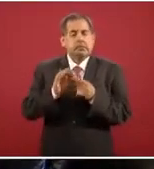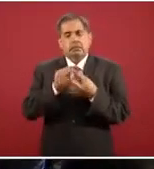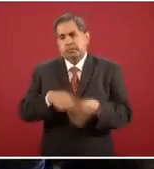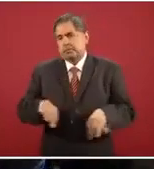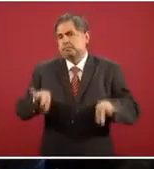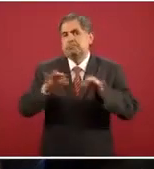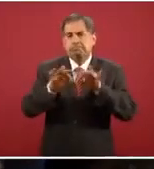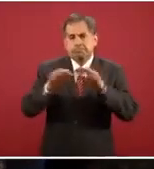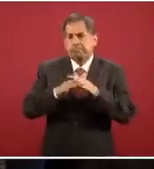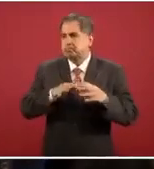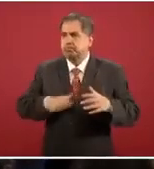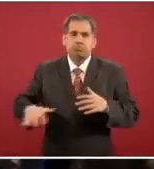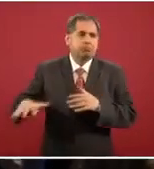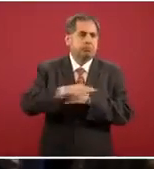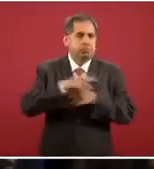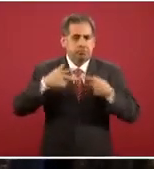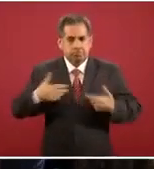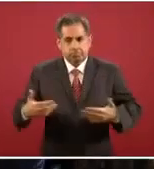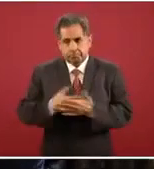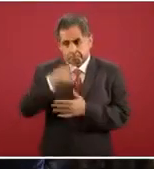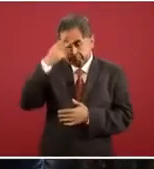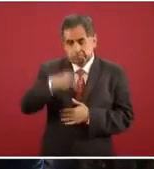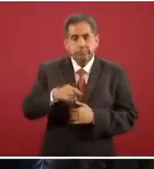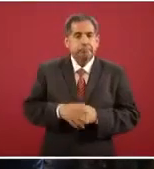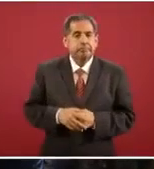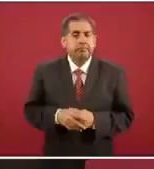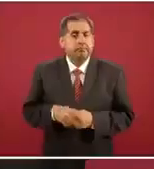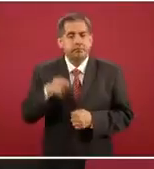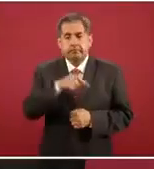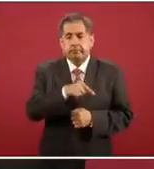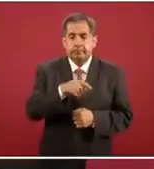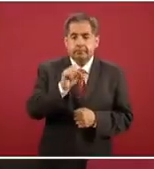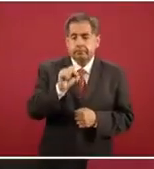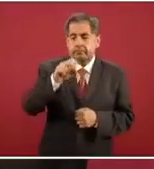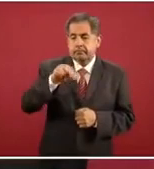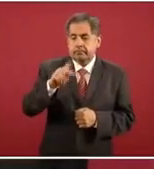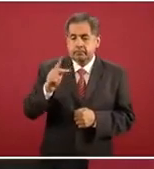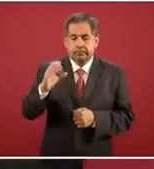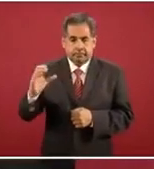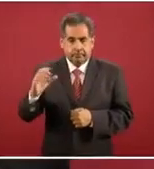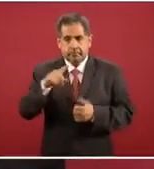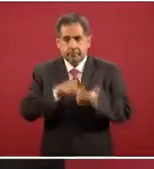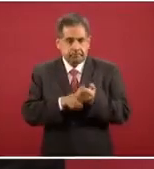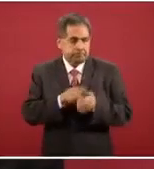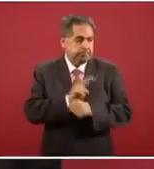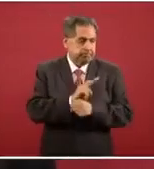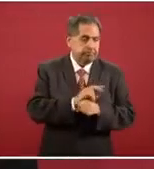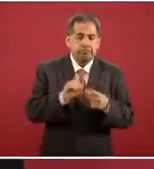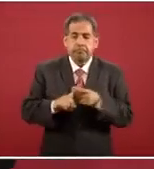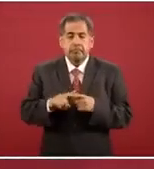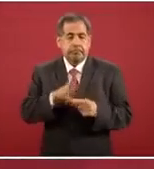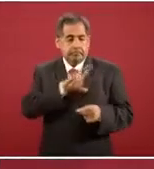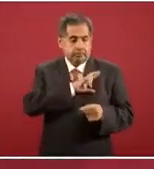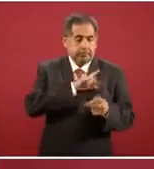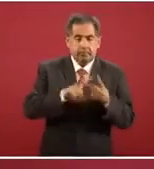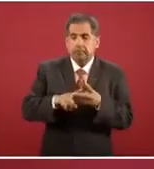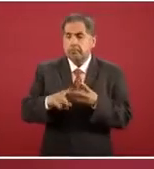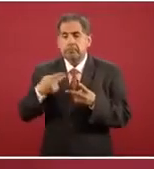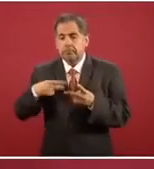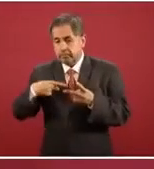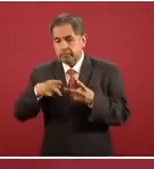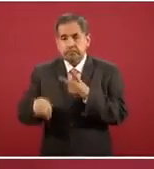todos los mexicanos que el sistema nacional de protección civil lo integramos el sector público el sector privado el sector social